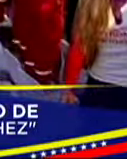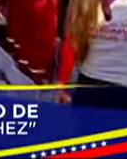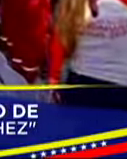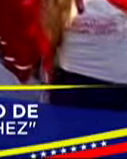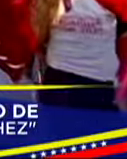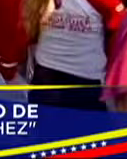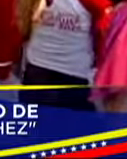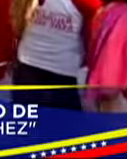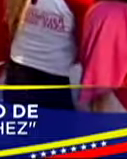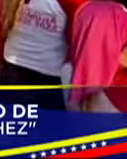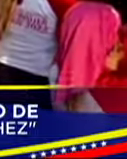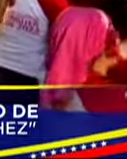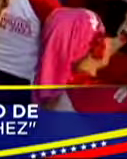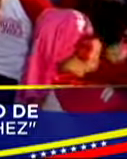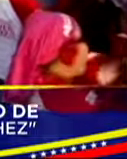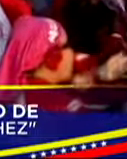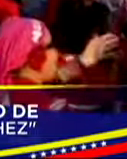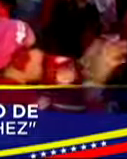vamos a escuchar el ambiente.